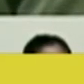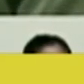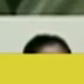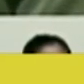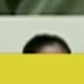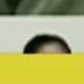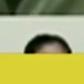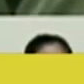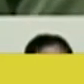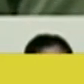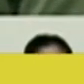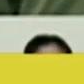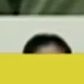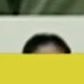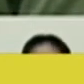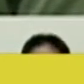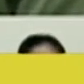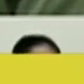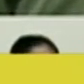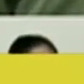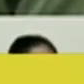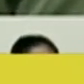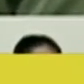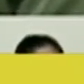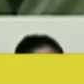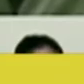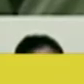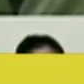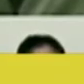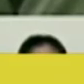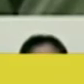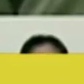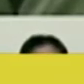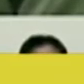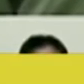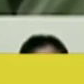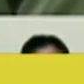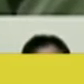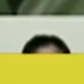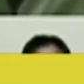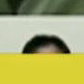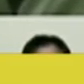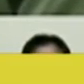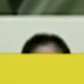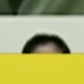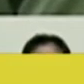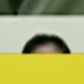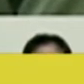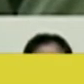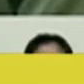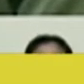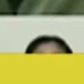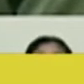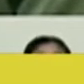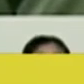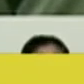hecho aún cuando estos inestimables bienes ha venido la opresión de los